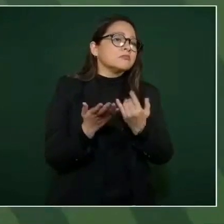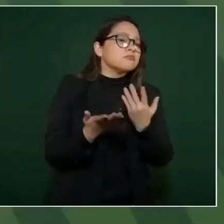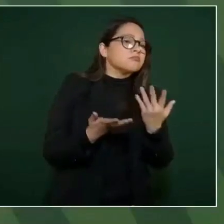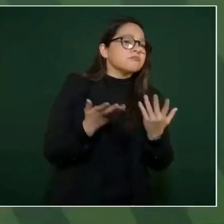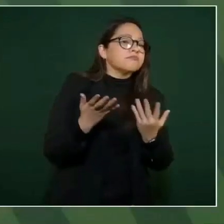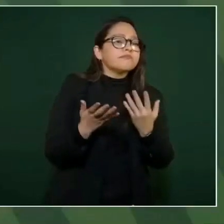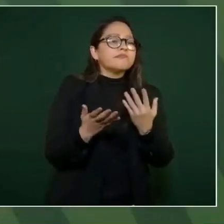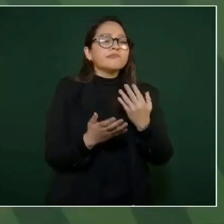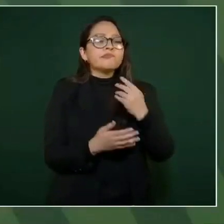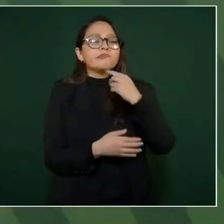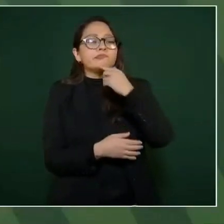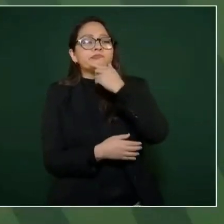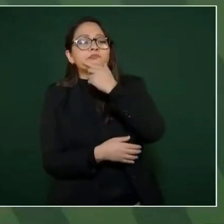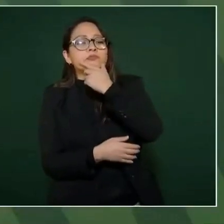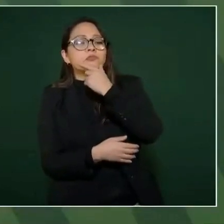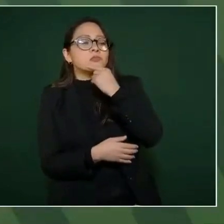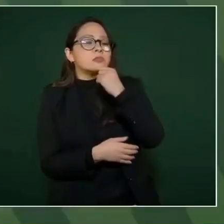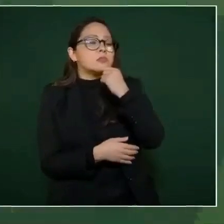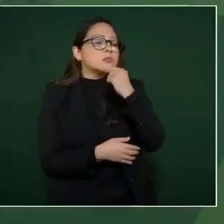Cuando